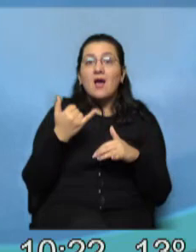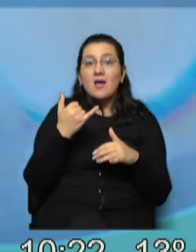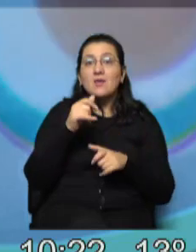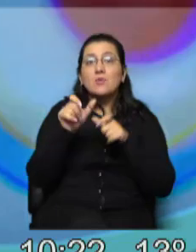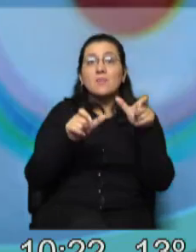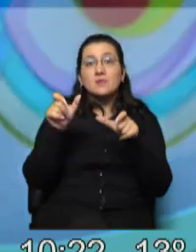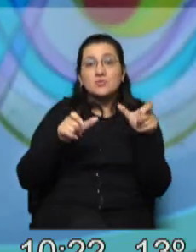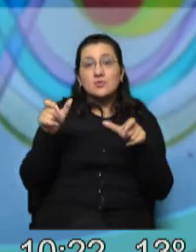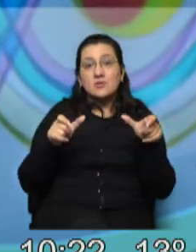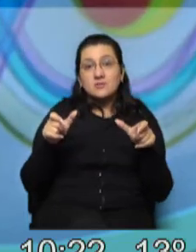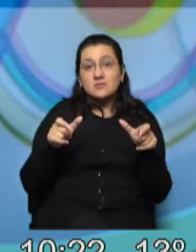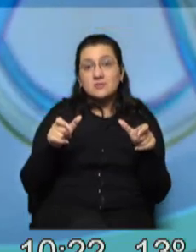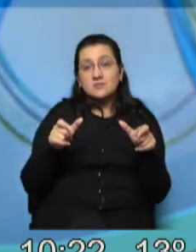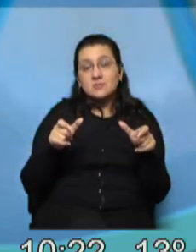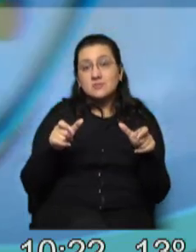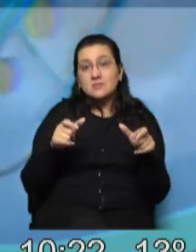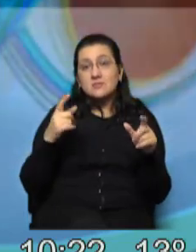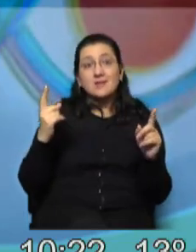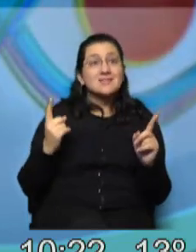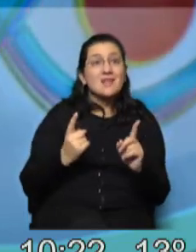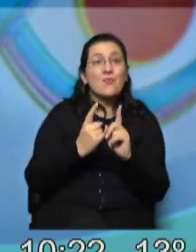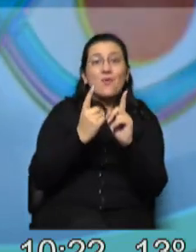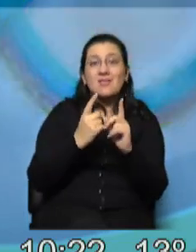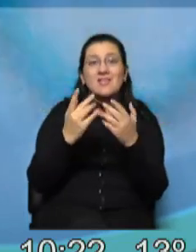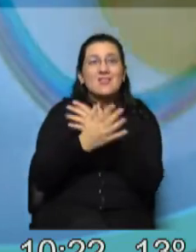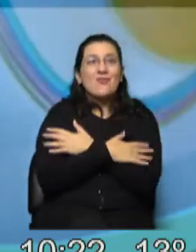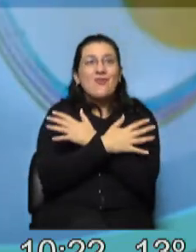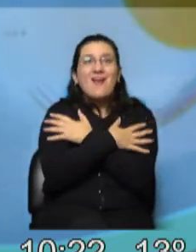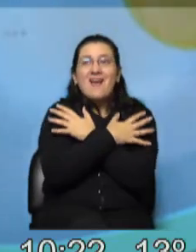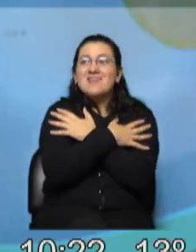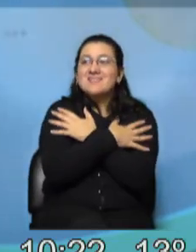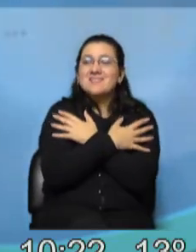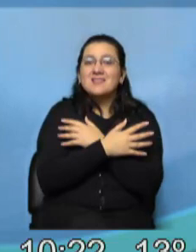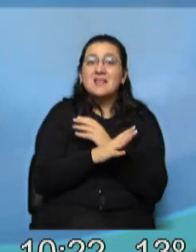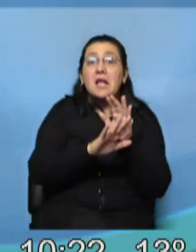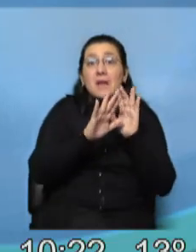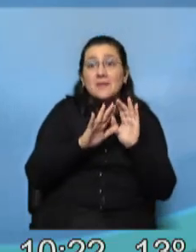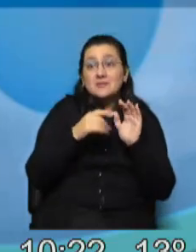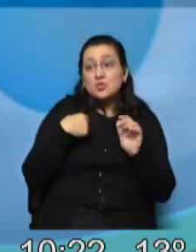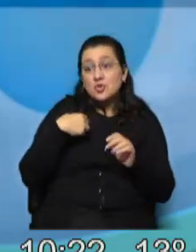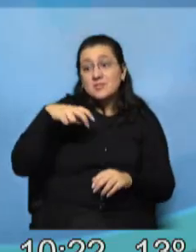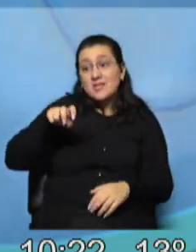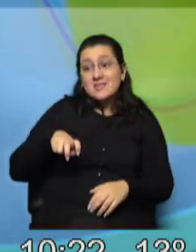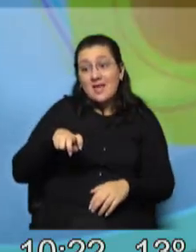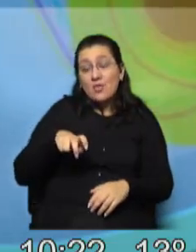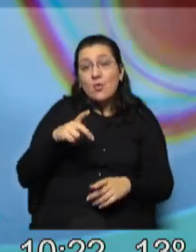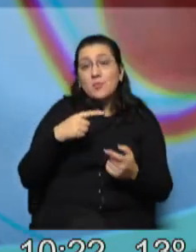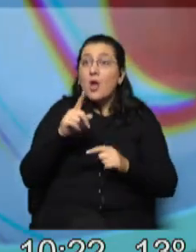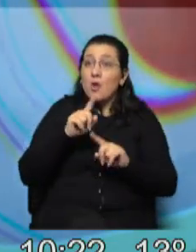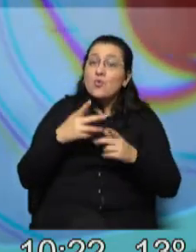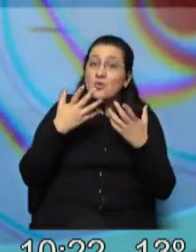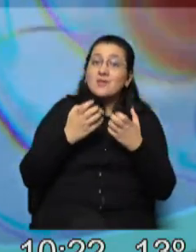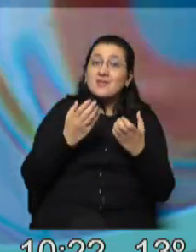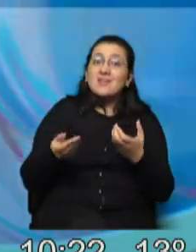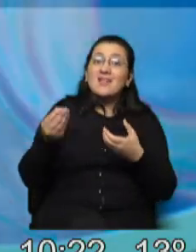público ávido de eso, de ir a encontrarse, tocarse, no el espectador que capaz que soy yo, de estar en una silla y sentadito, sino que quieren ir a